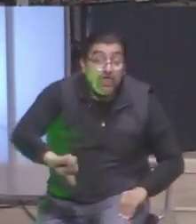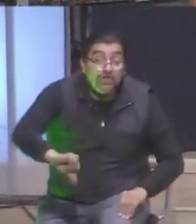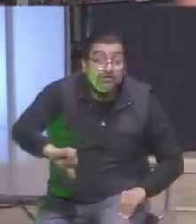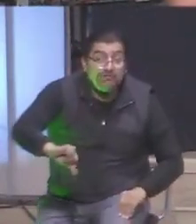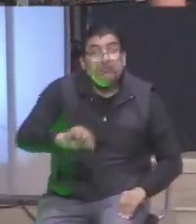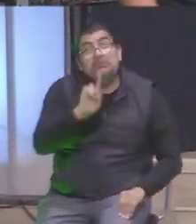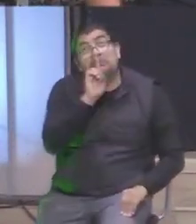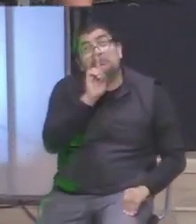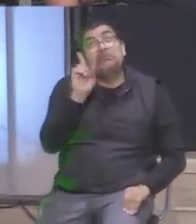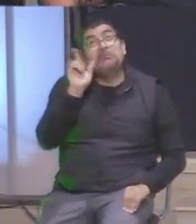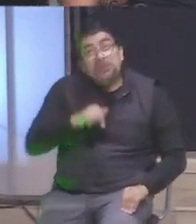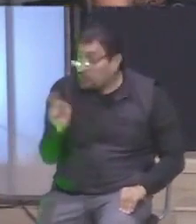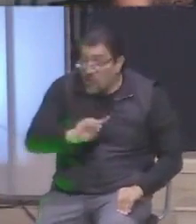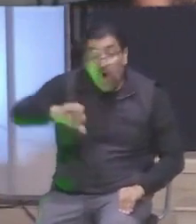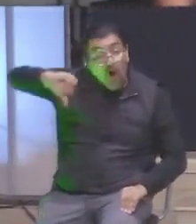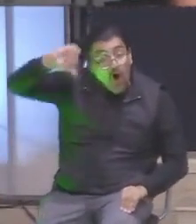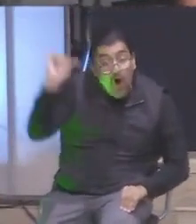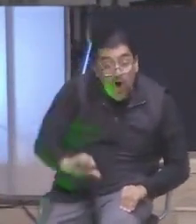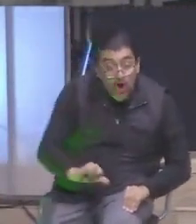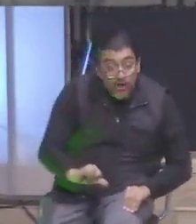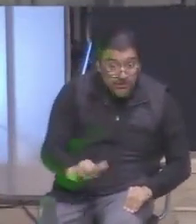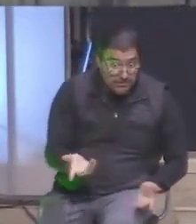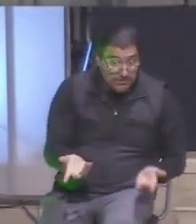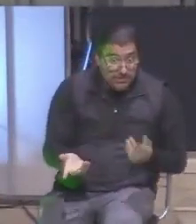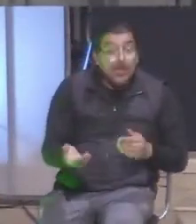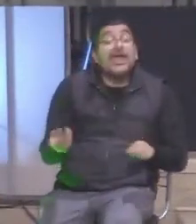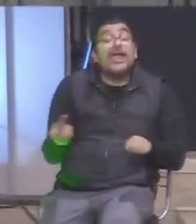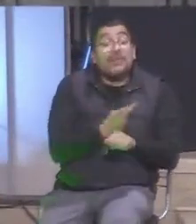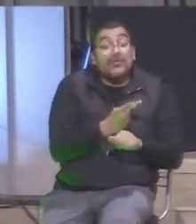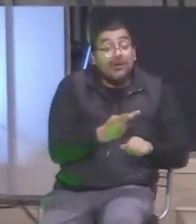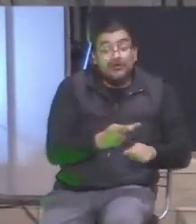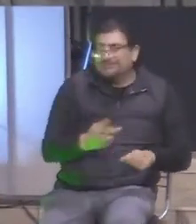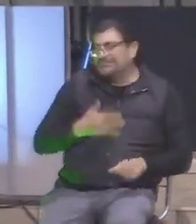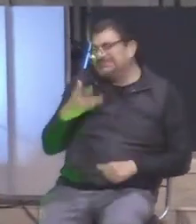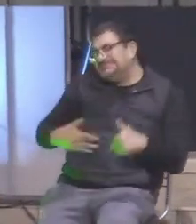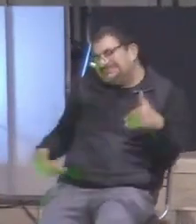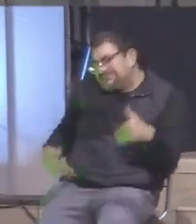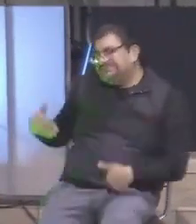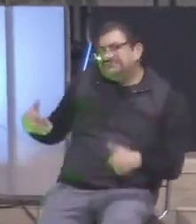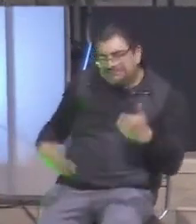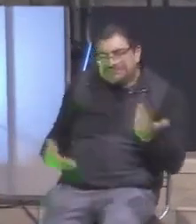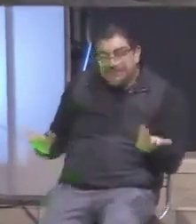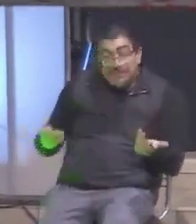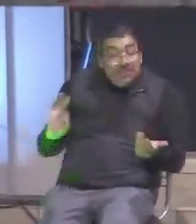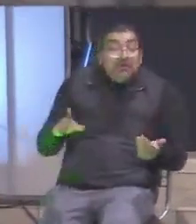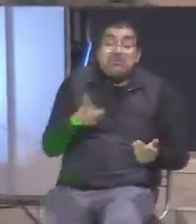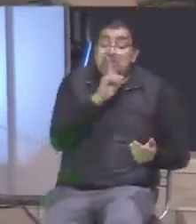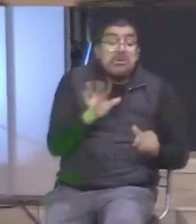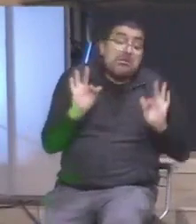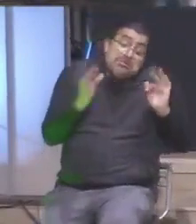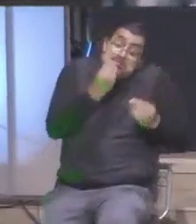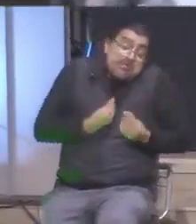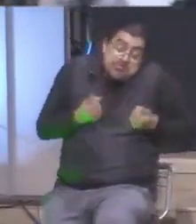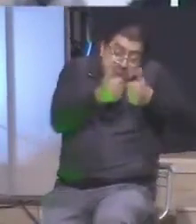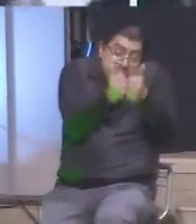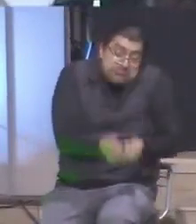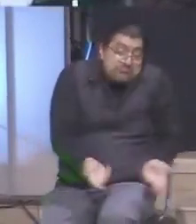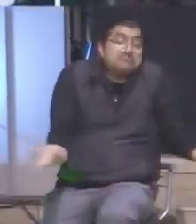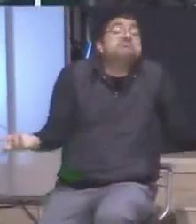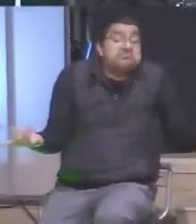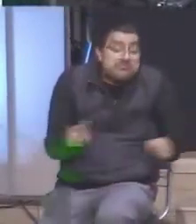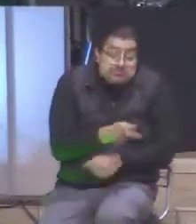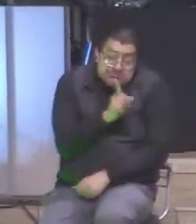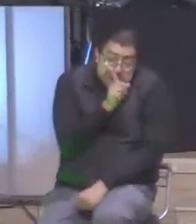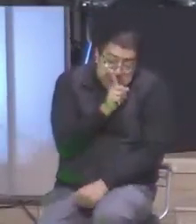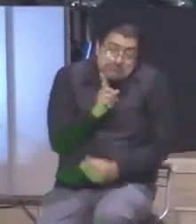ahora qué fue lo que detonó el milagro del hacha en que ellos se sintieran incómodos si ellos hubiesen seguido quedando en ese lugar